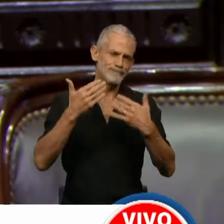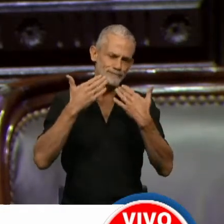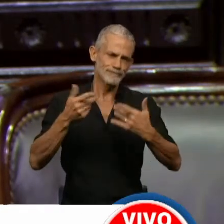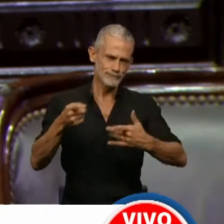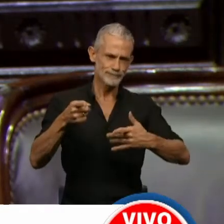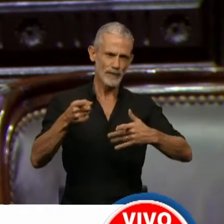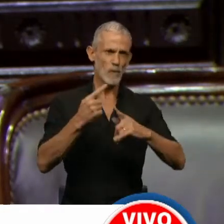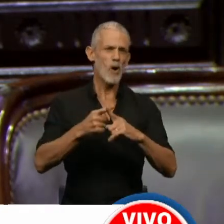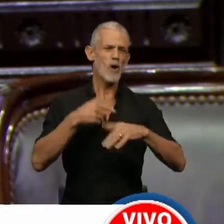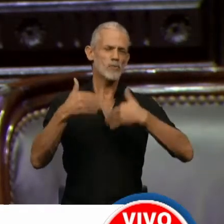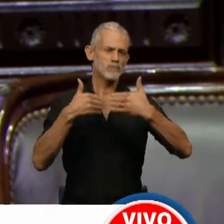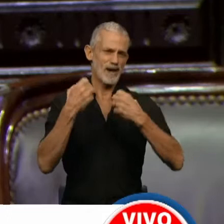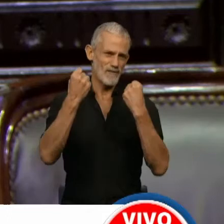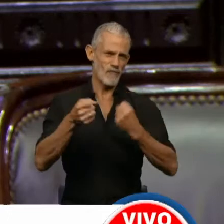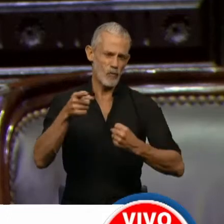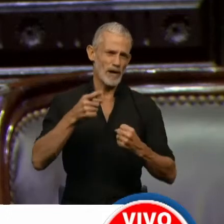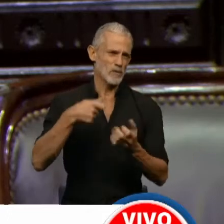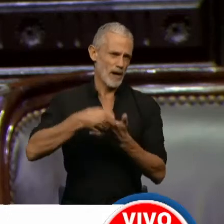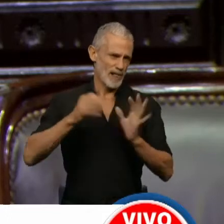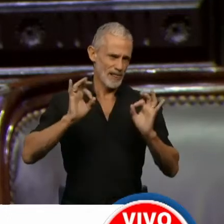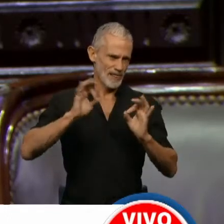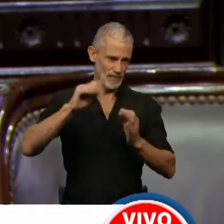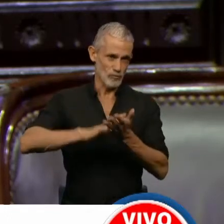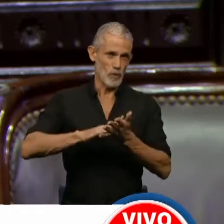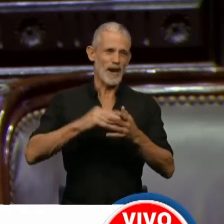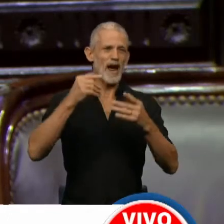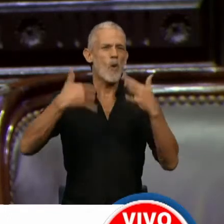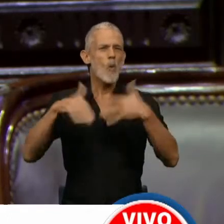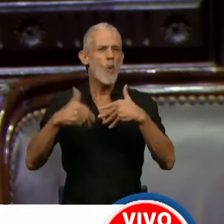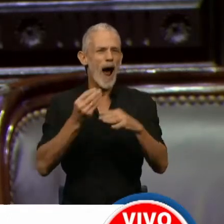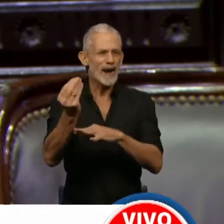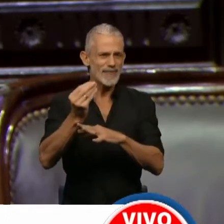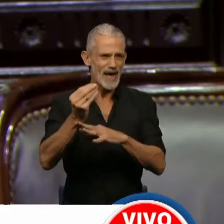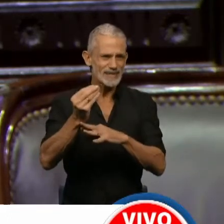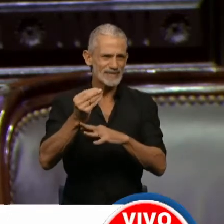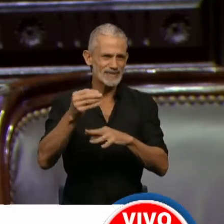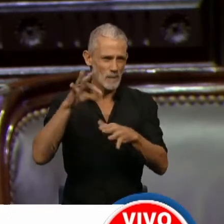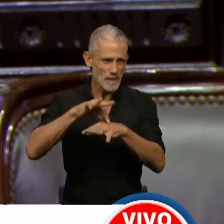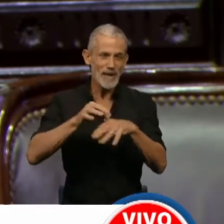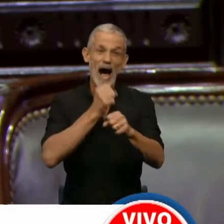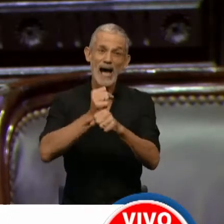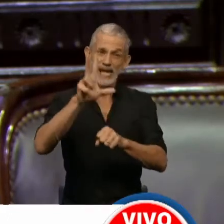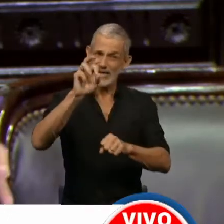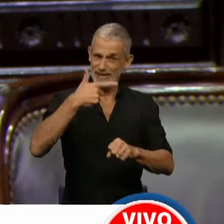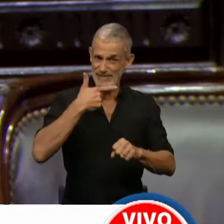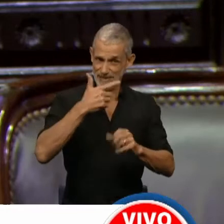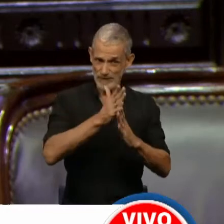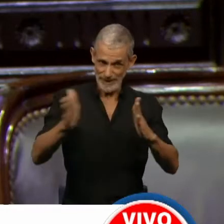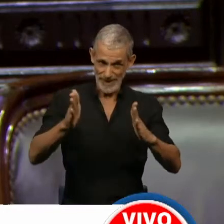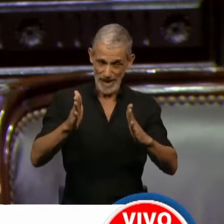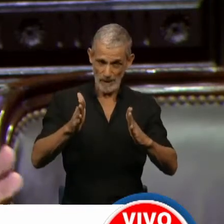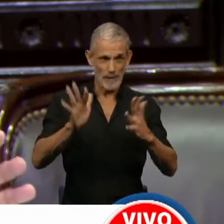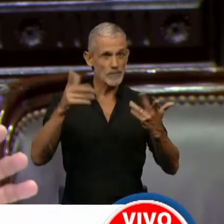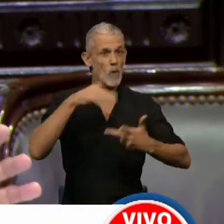sigan exceptuados del impuesto en lo que son las guardias médicas hasta el 30 de septiembre. Quiero destacar también el alcance que esto tiene